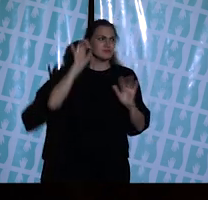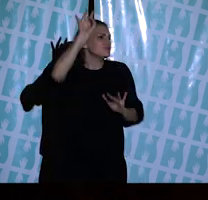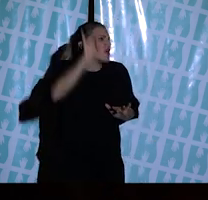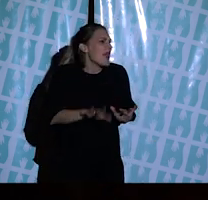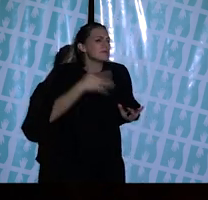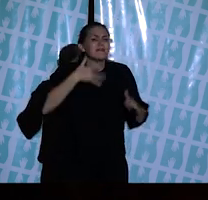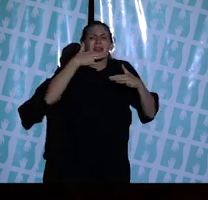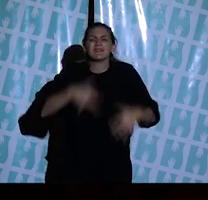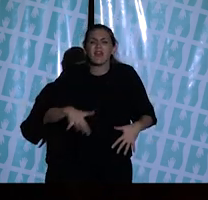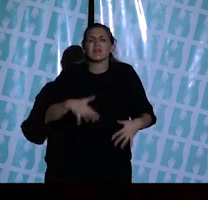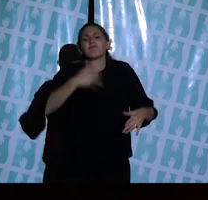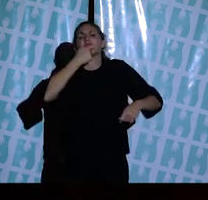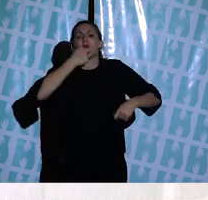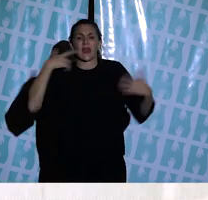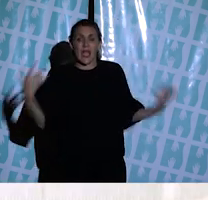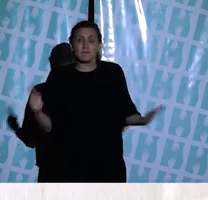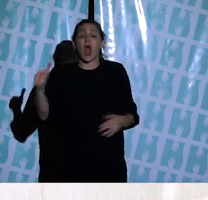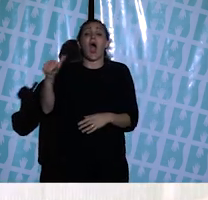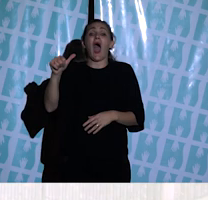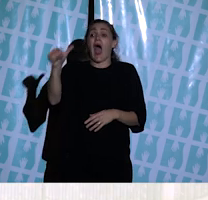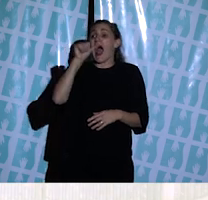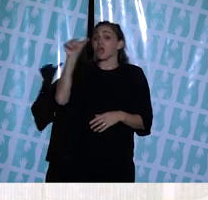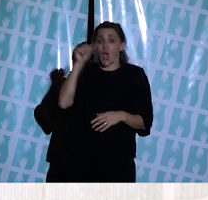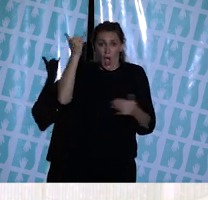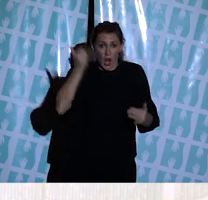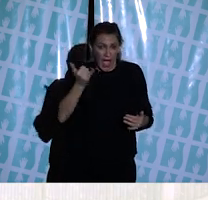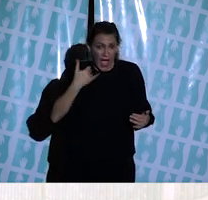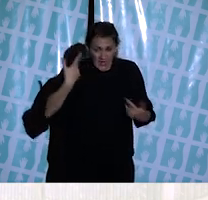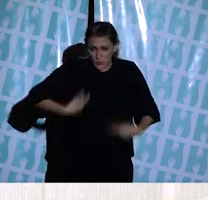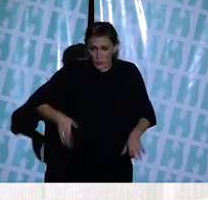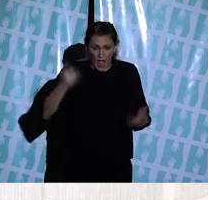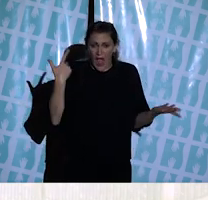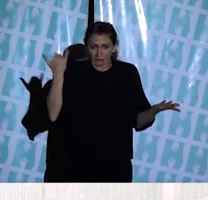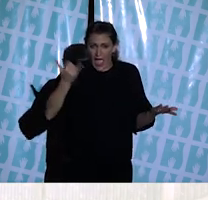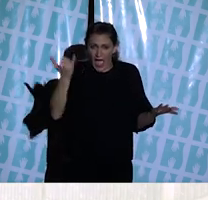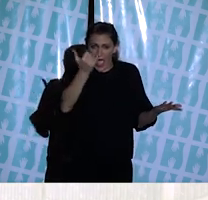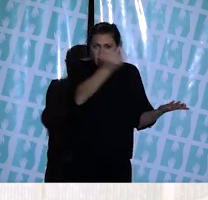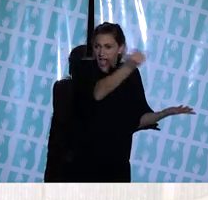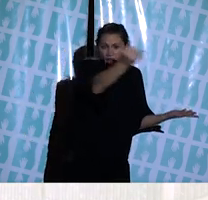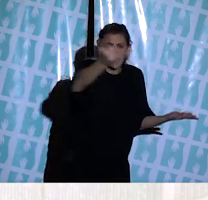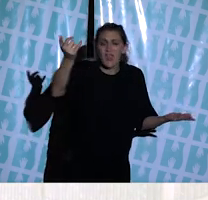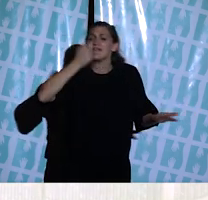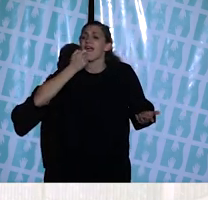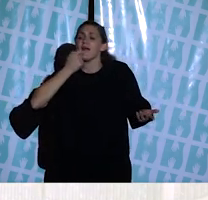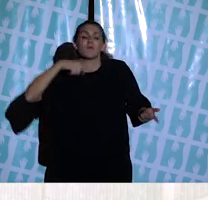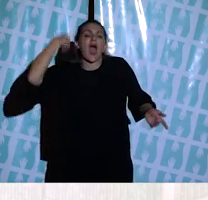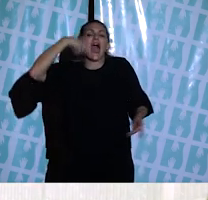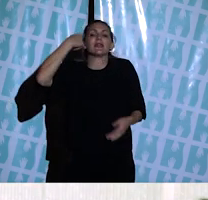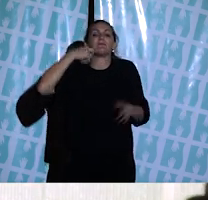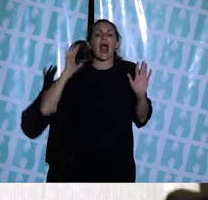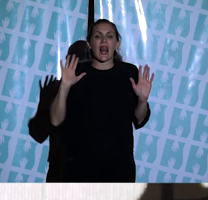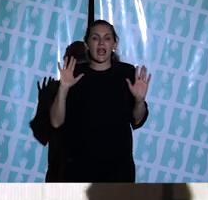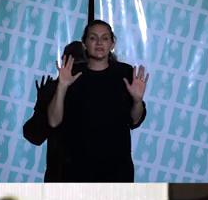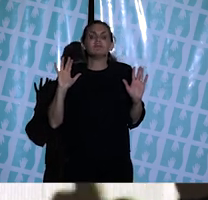el alcohol existe en la naturaleza y existen ejemplos de animales